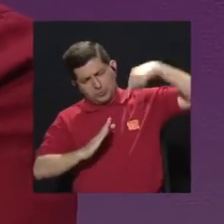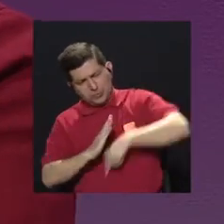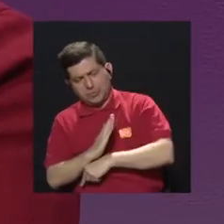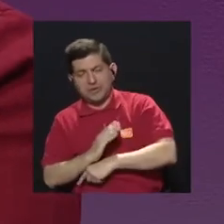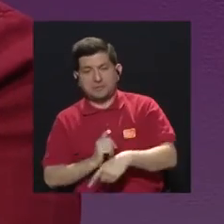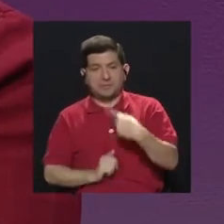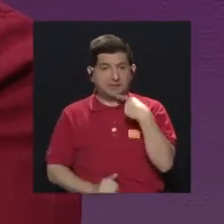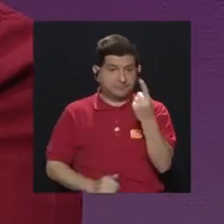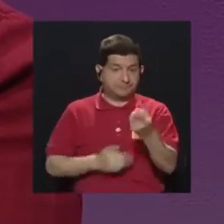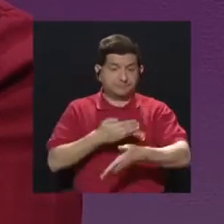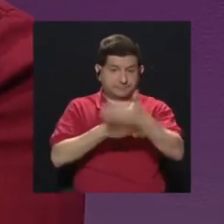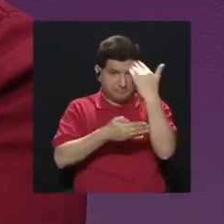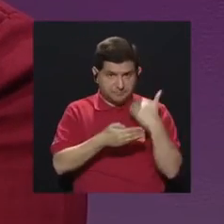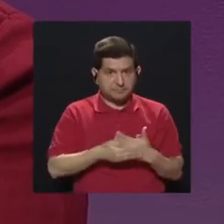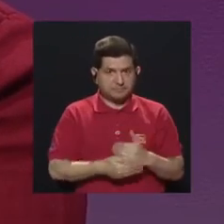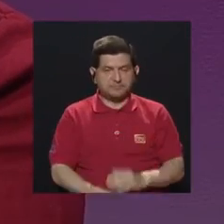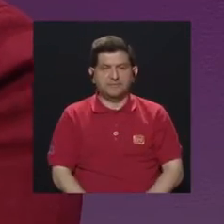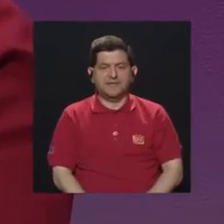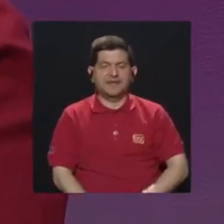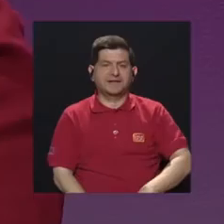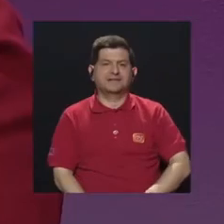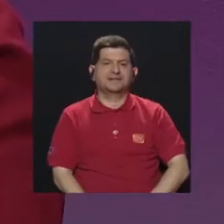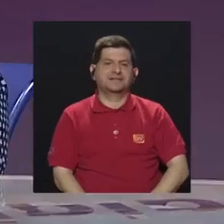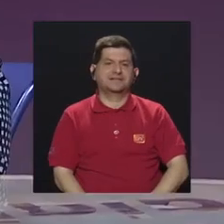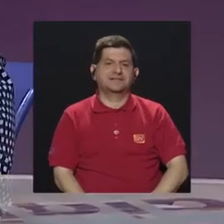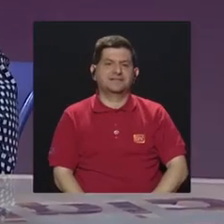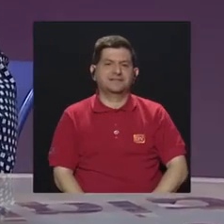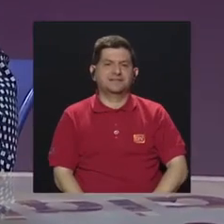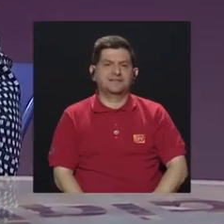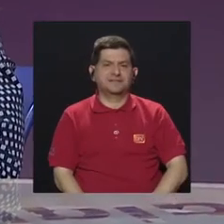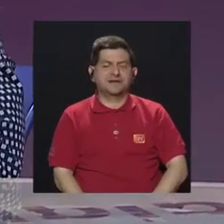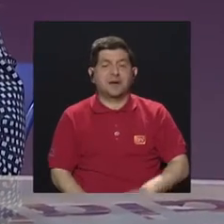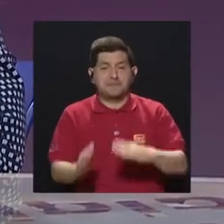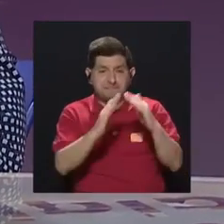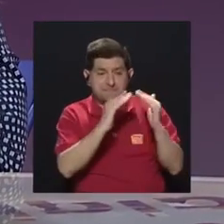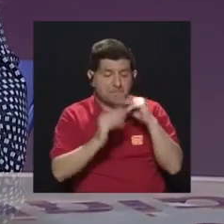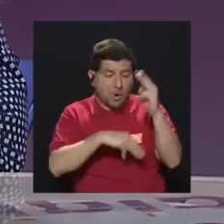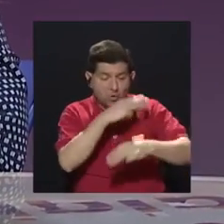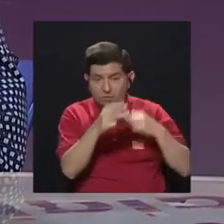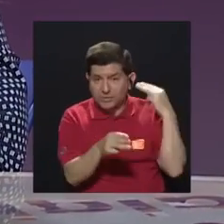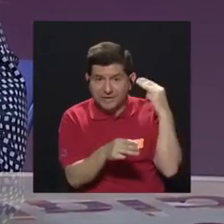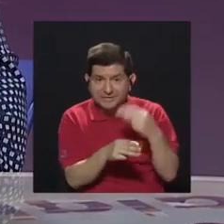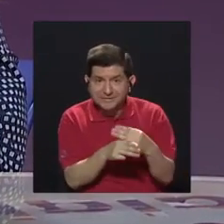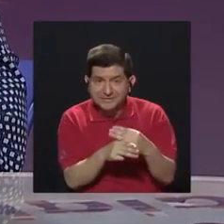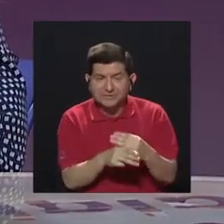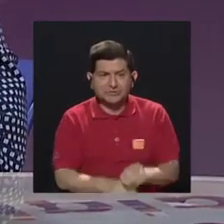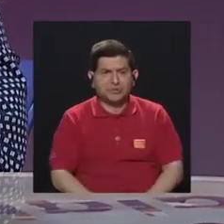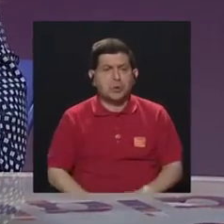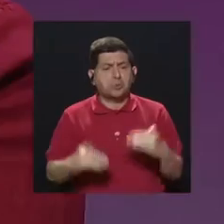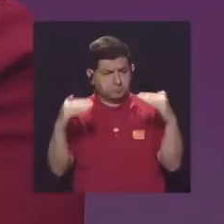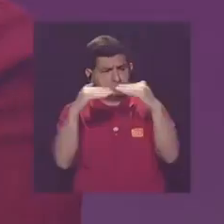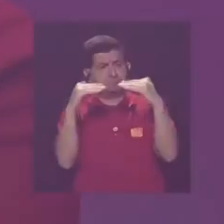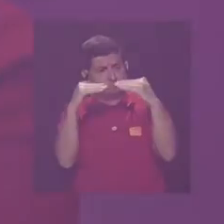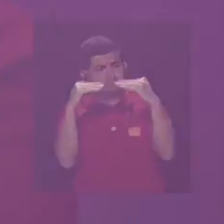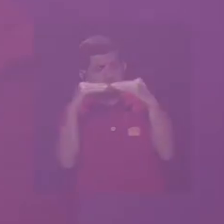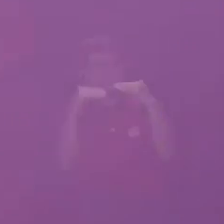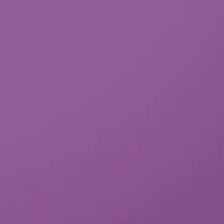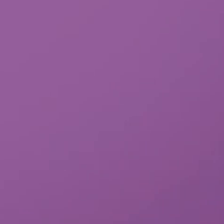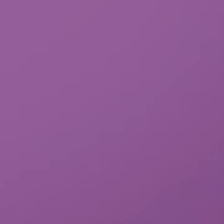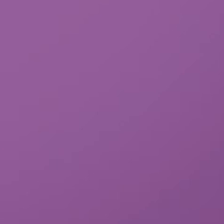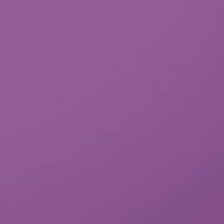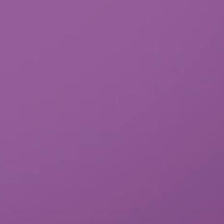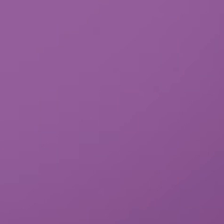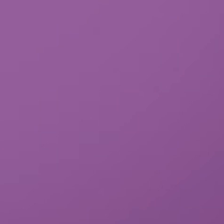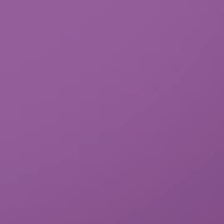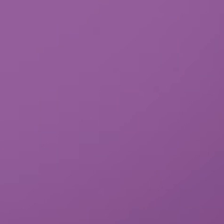como usted lo acaba de decir a na la población mundial está bastante equitativa entonces sí estamos